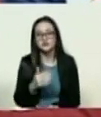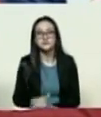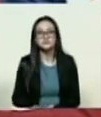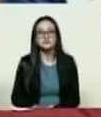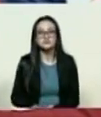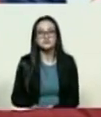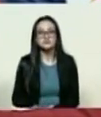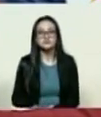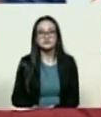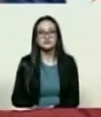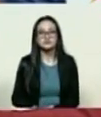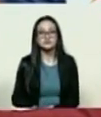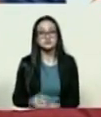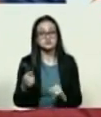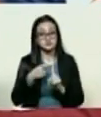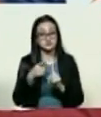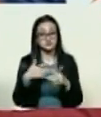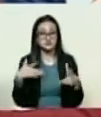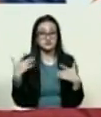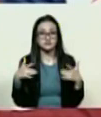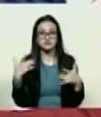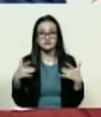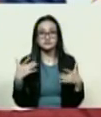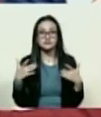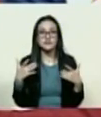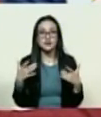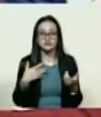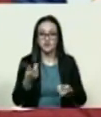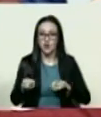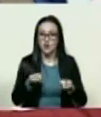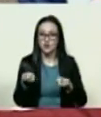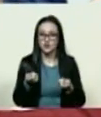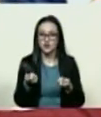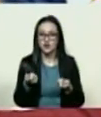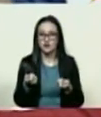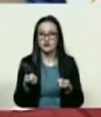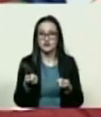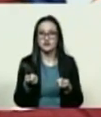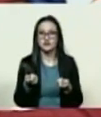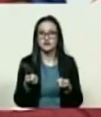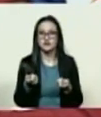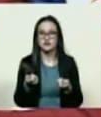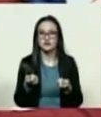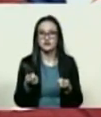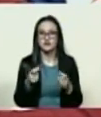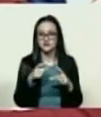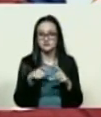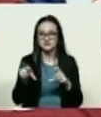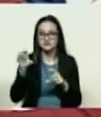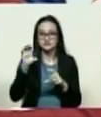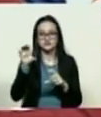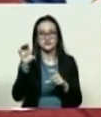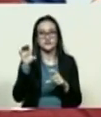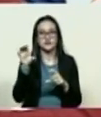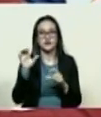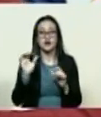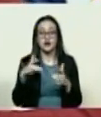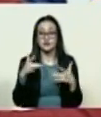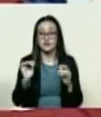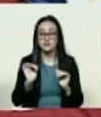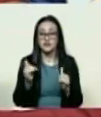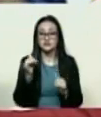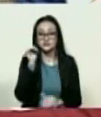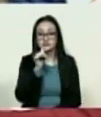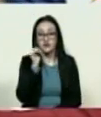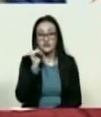la actividad primera que nosotros pudiéramos controlar por la vía del partido. El carnet, esta actividad comienza el día